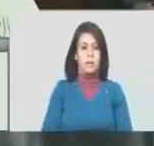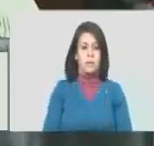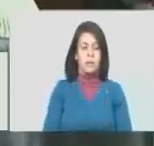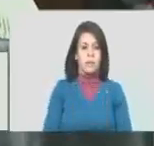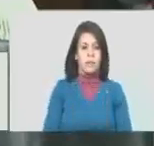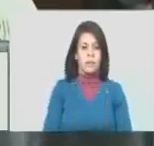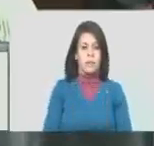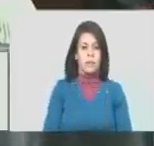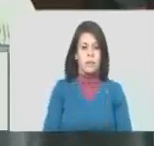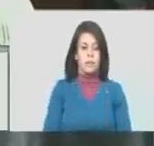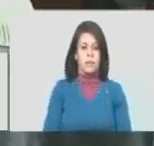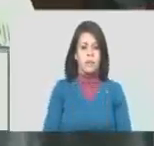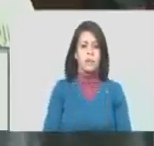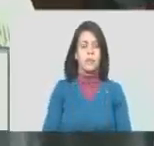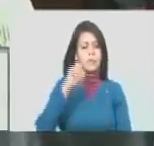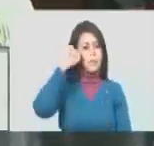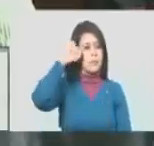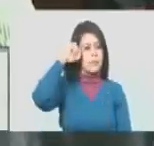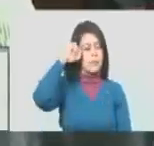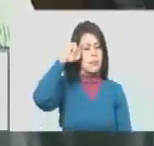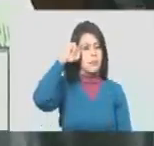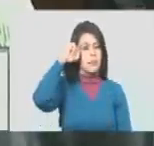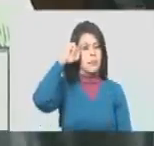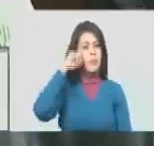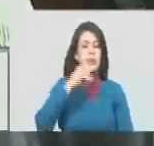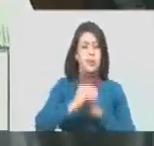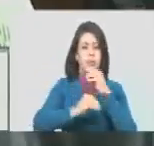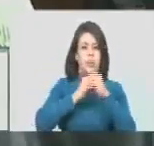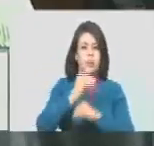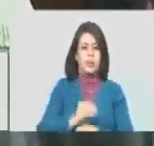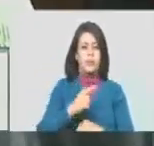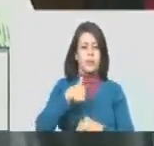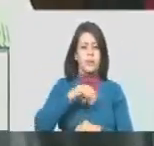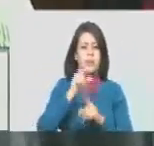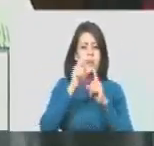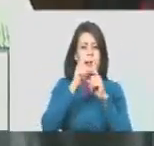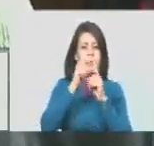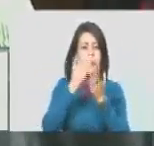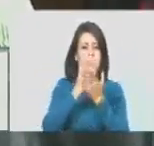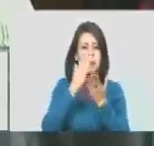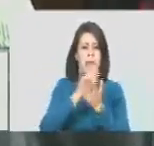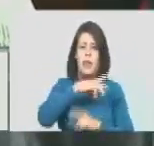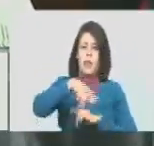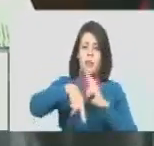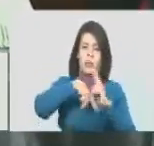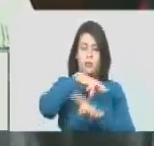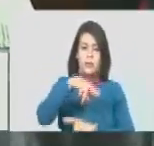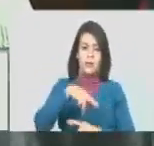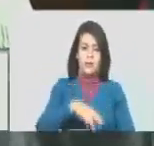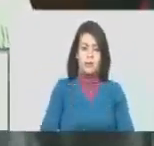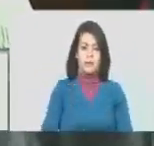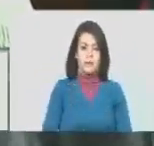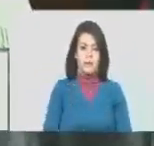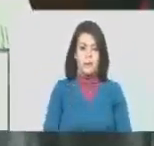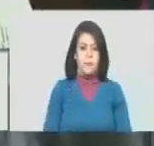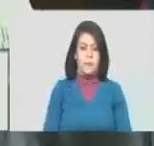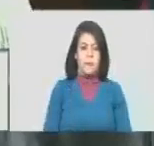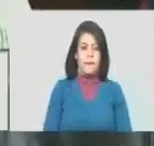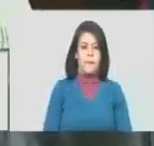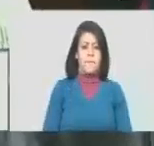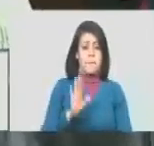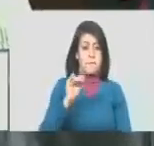y recordando lo que ha sido nuestra consigna de siempre para los revolucionarios, ante